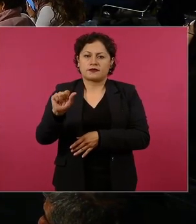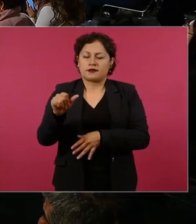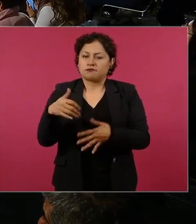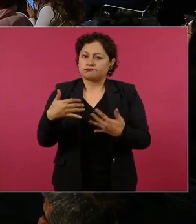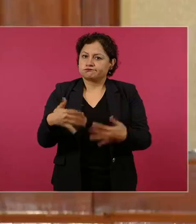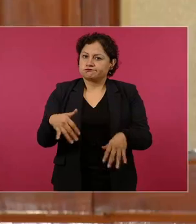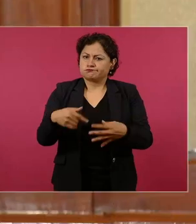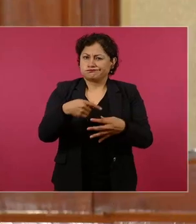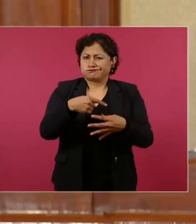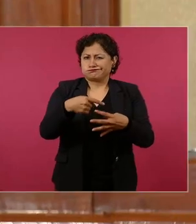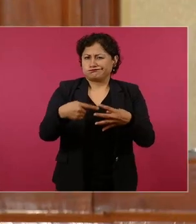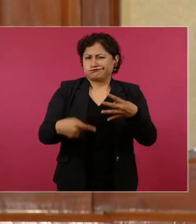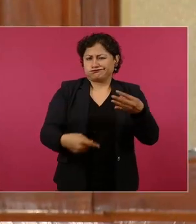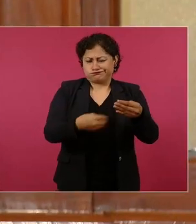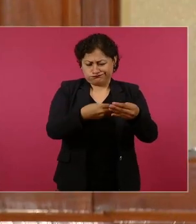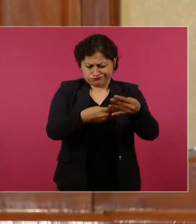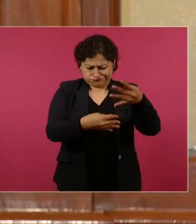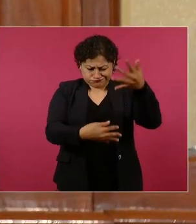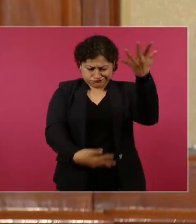y muchos otros, ¿no?,